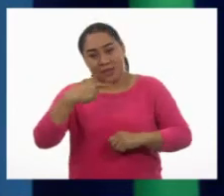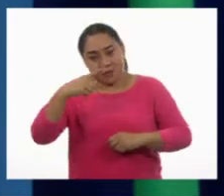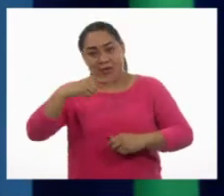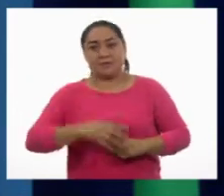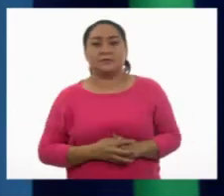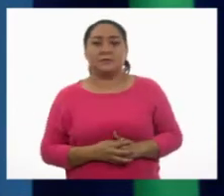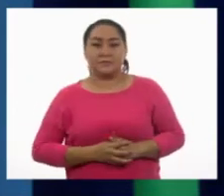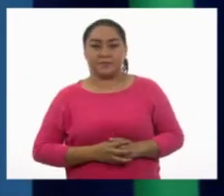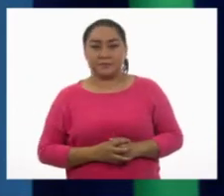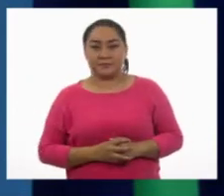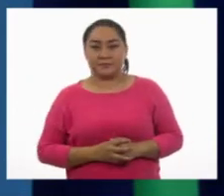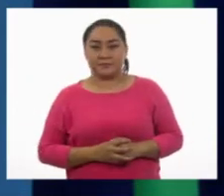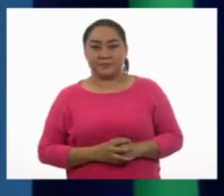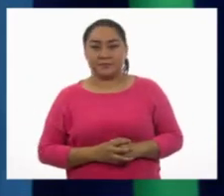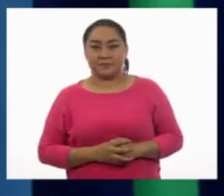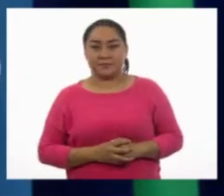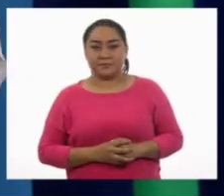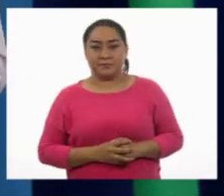y Ashka Muigniu.